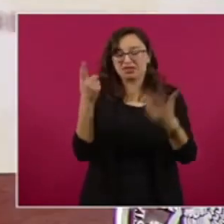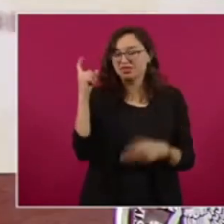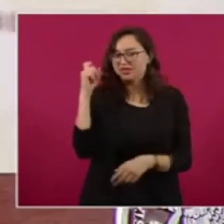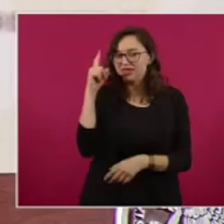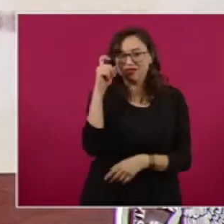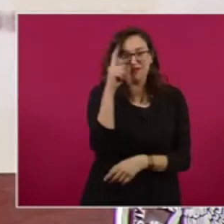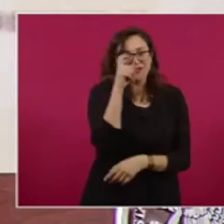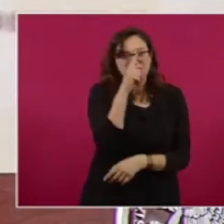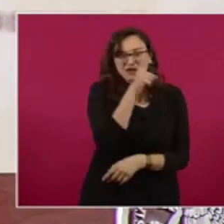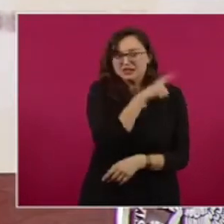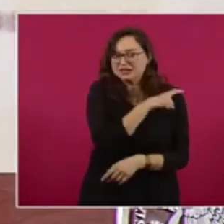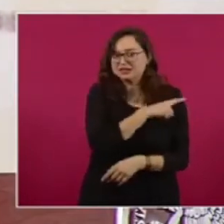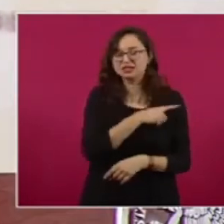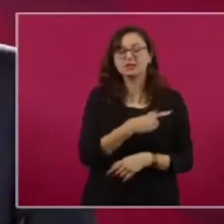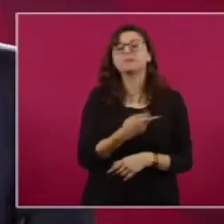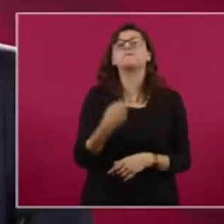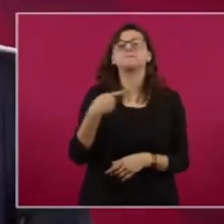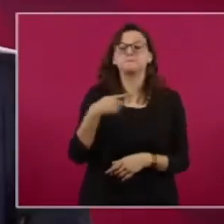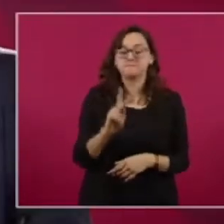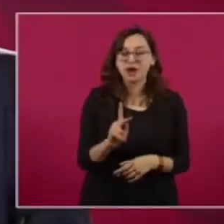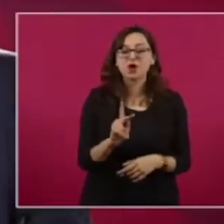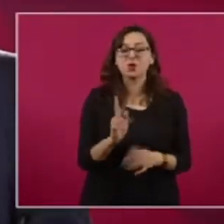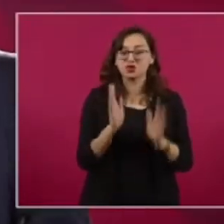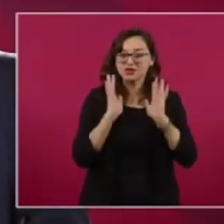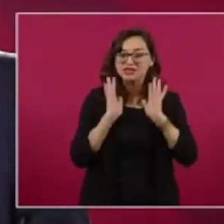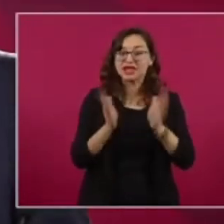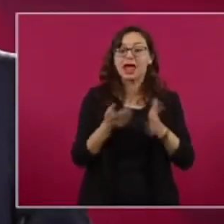pero afortunadamente ya hay